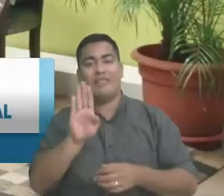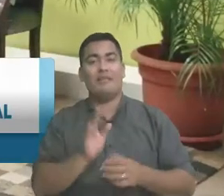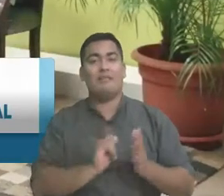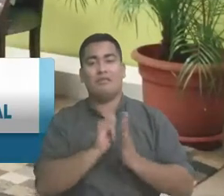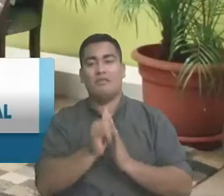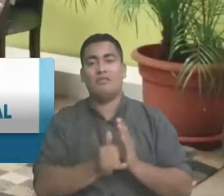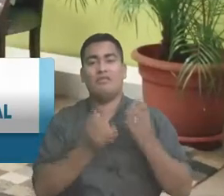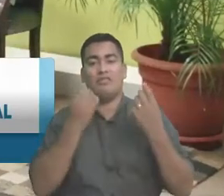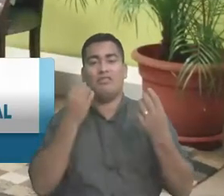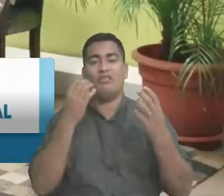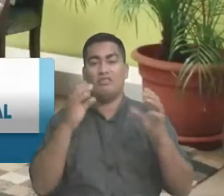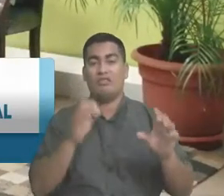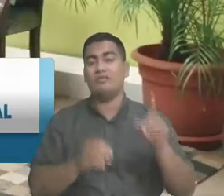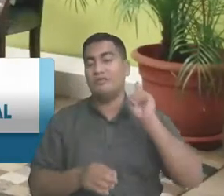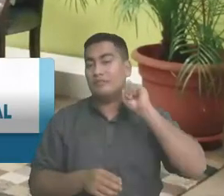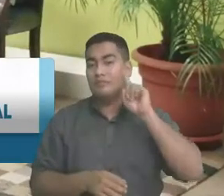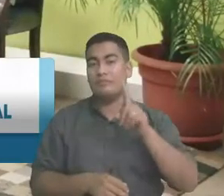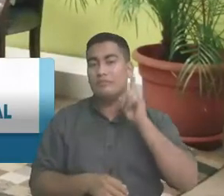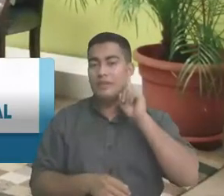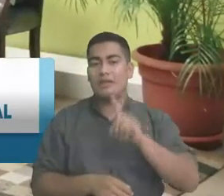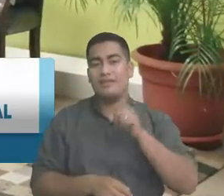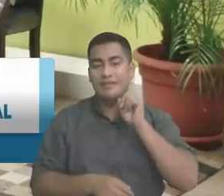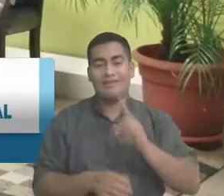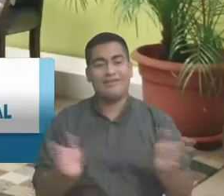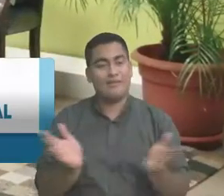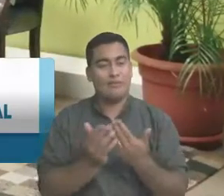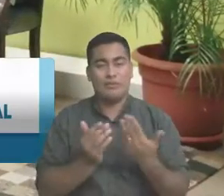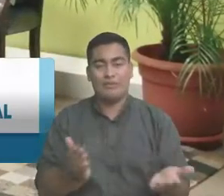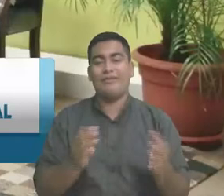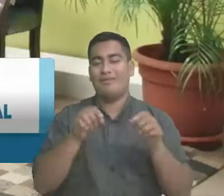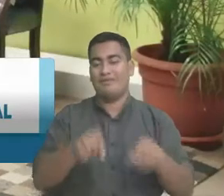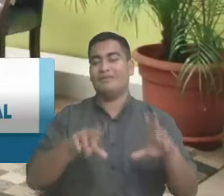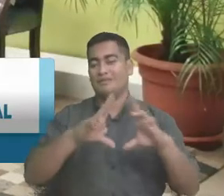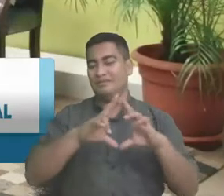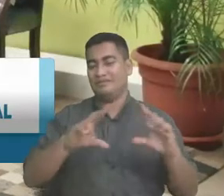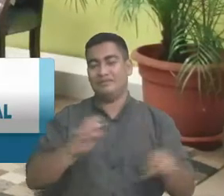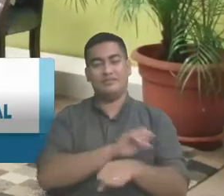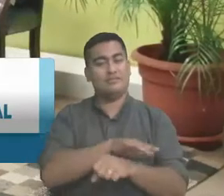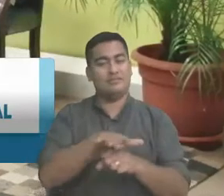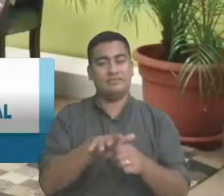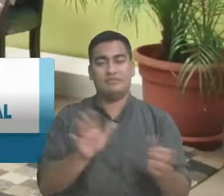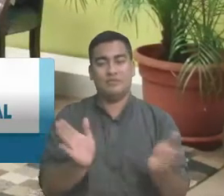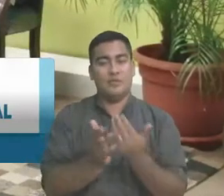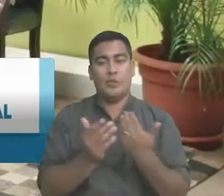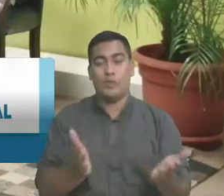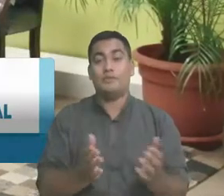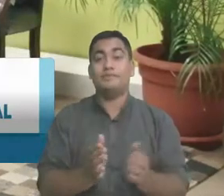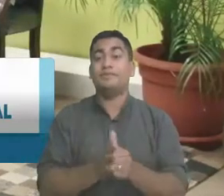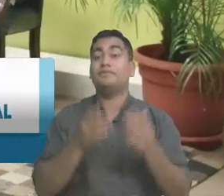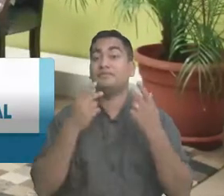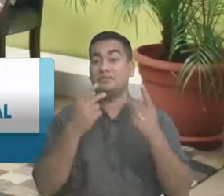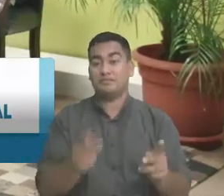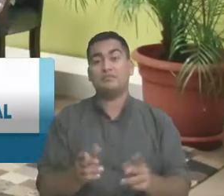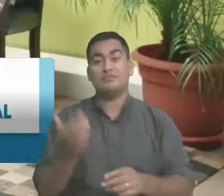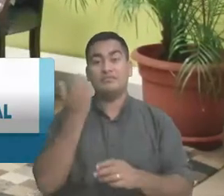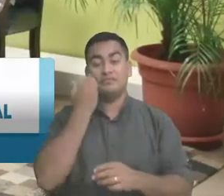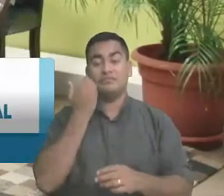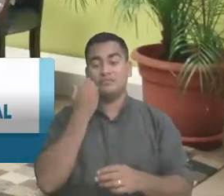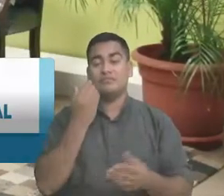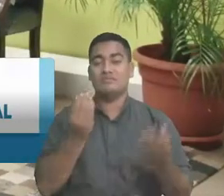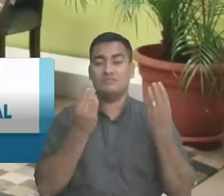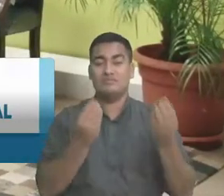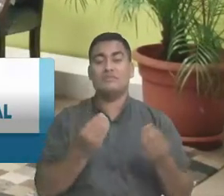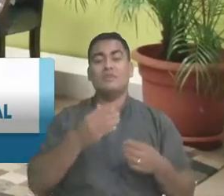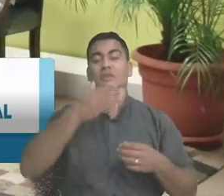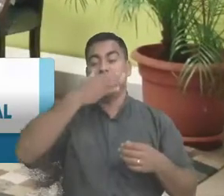que siempre buscan el amarillismo, la preocupación de los nicaragüenses, pues gracias a Dios no hay. Pero sí hay cuadros gripales,